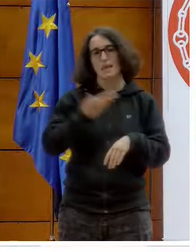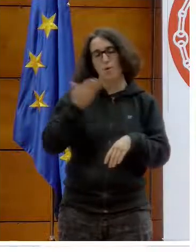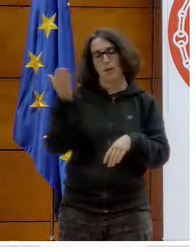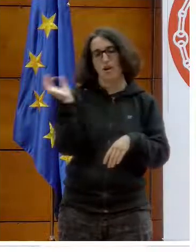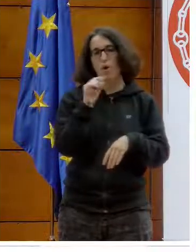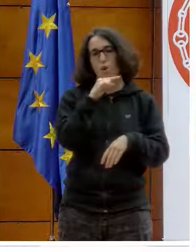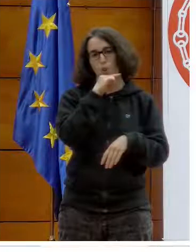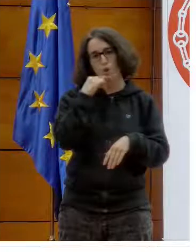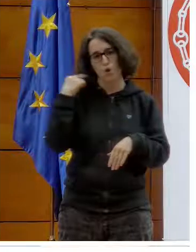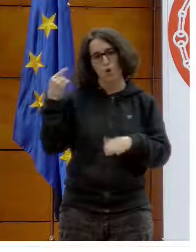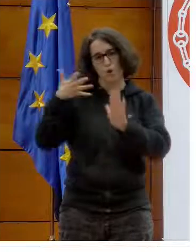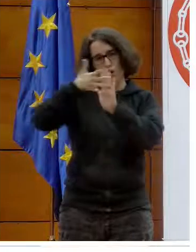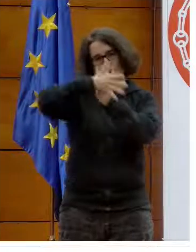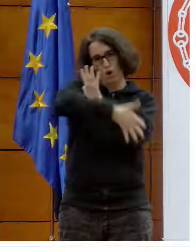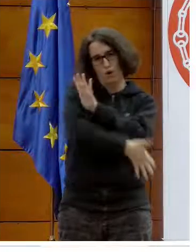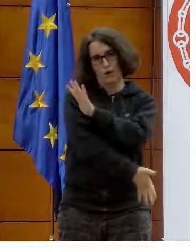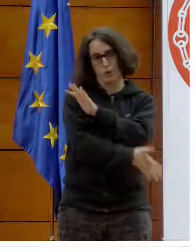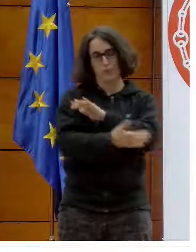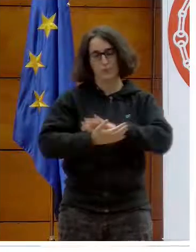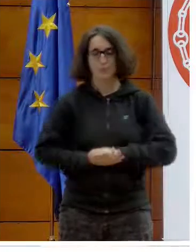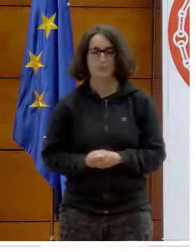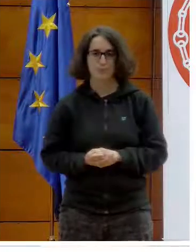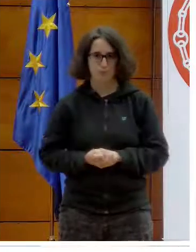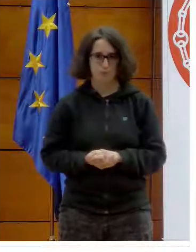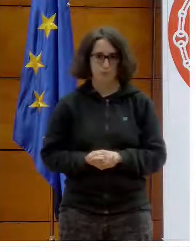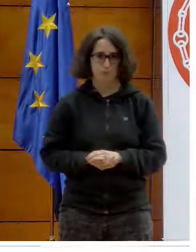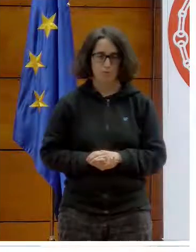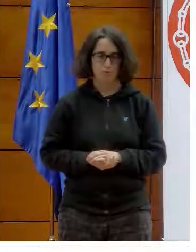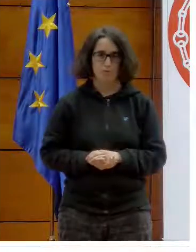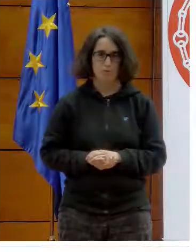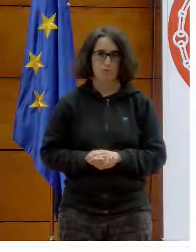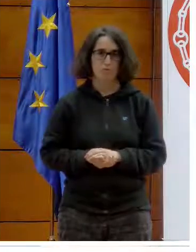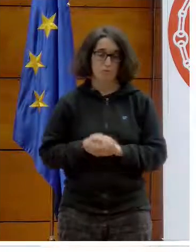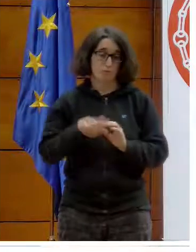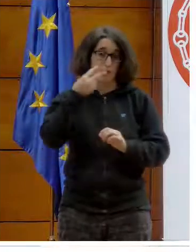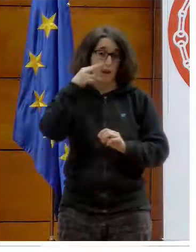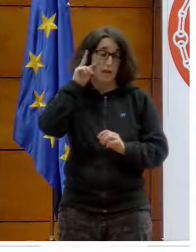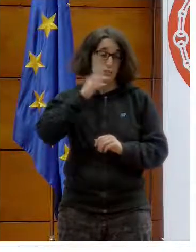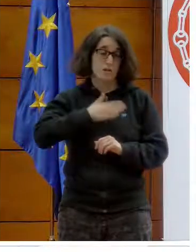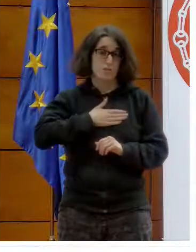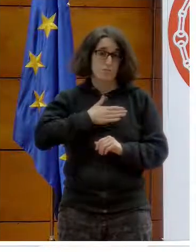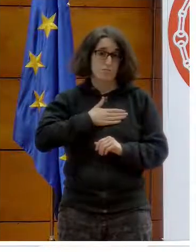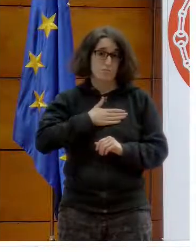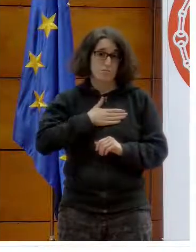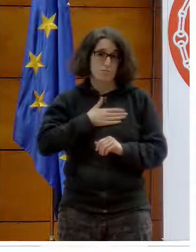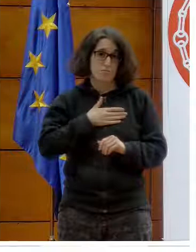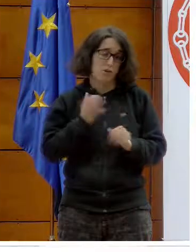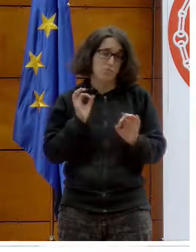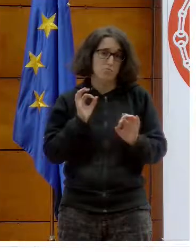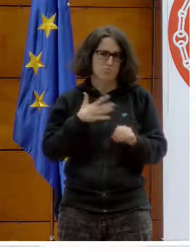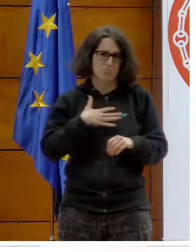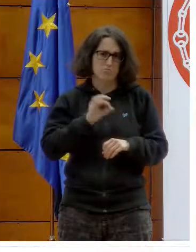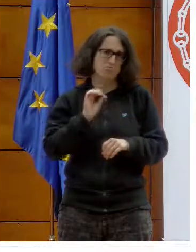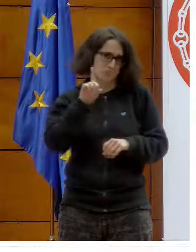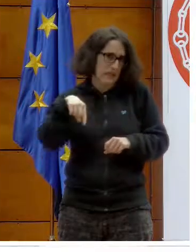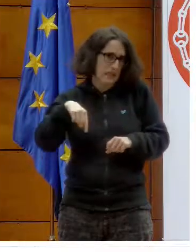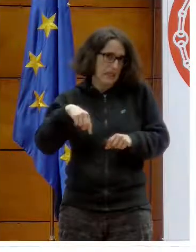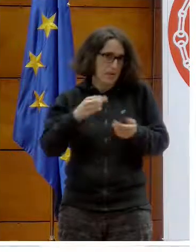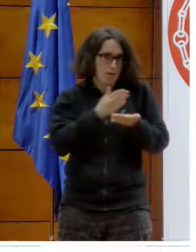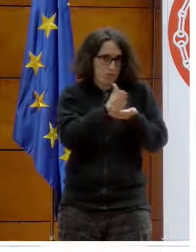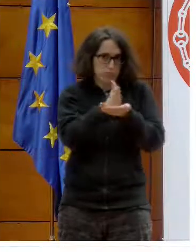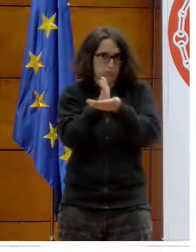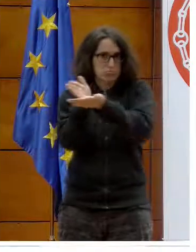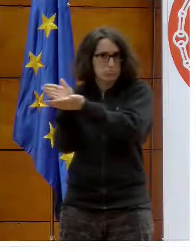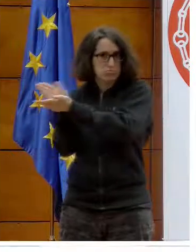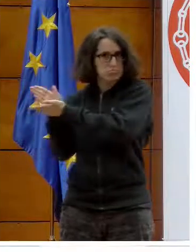crónico. A pesar de que esta es nuestra experiencia a día de hoy, sí que creemos que puede haber otras vías de trabajo, otras vías de intervención y que se